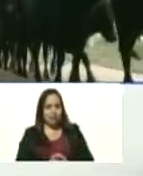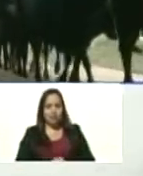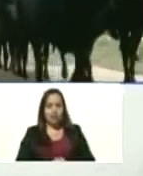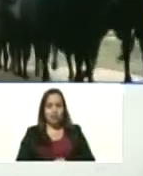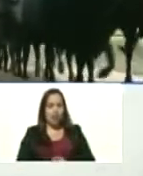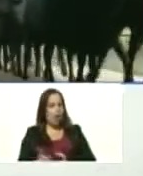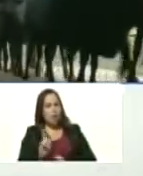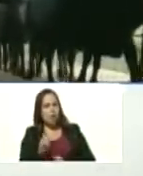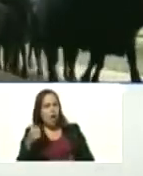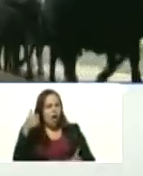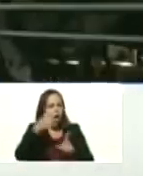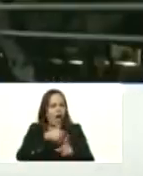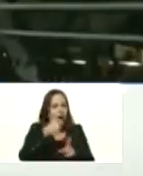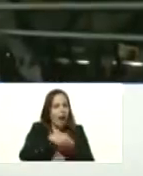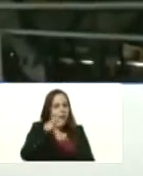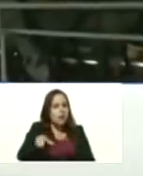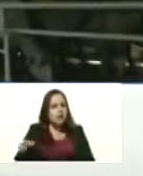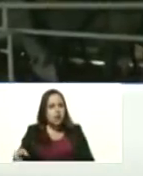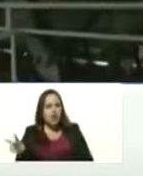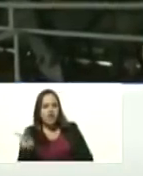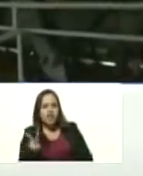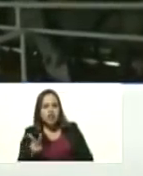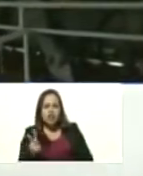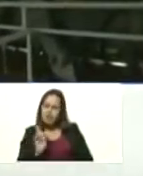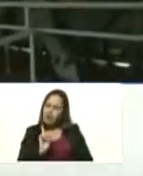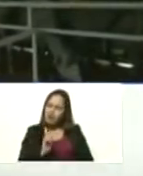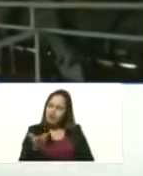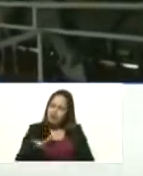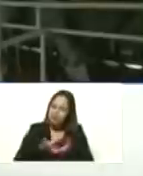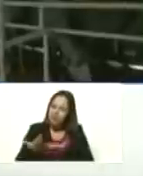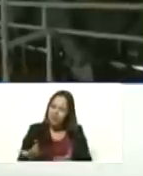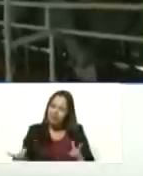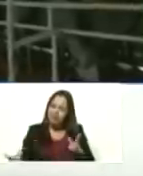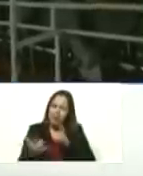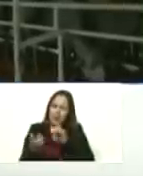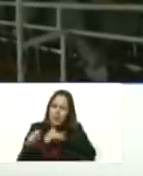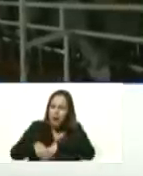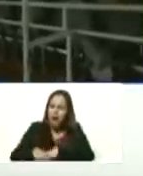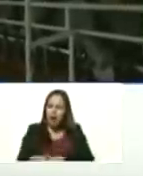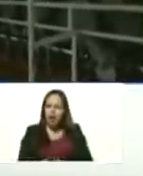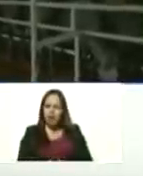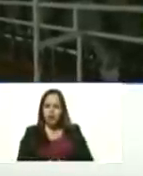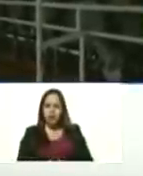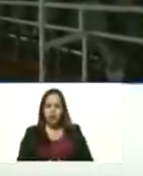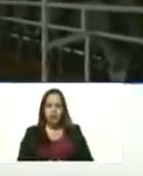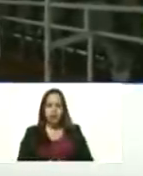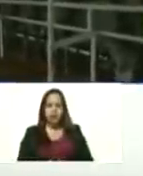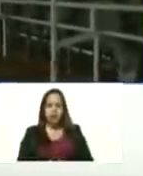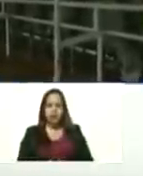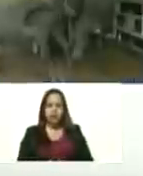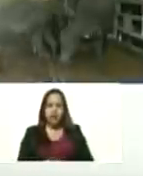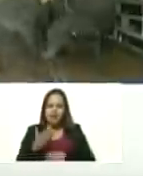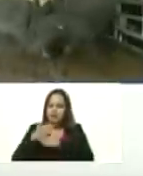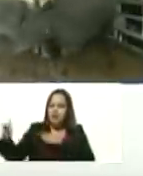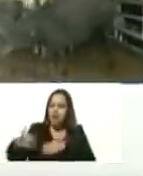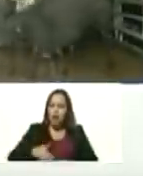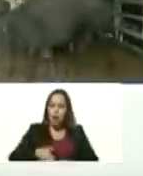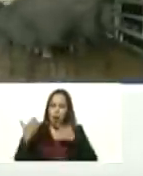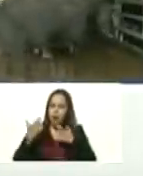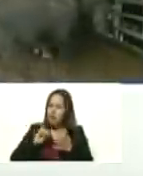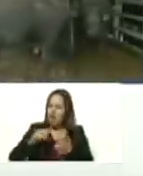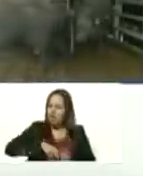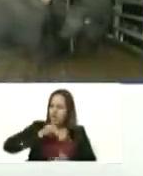nos maltratamos entre venezolanos y venezolanos queremos cada vez más hemos desterrado el odio